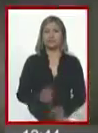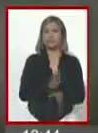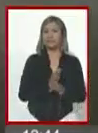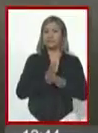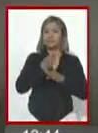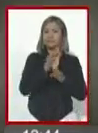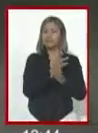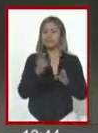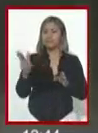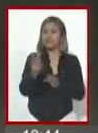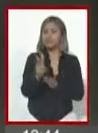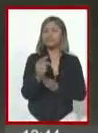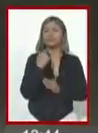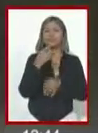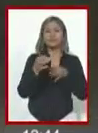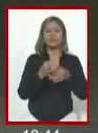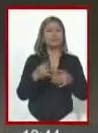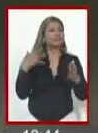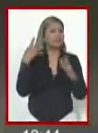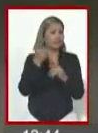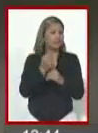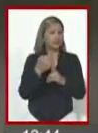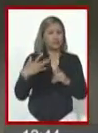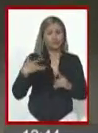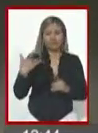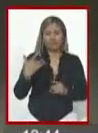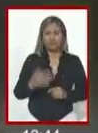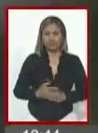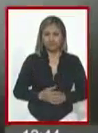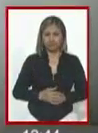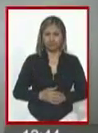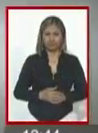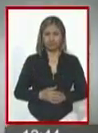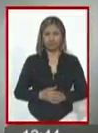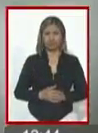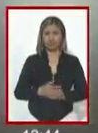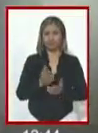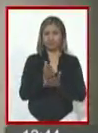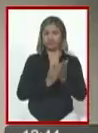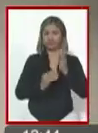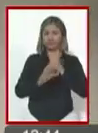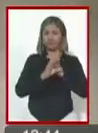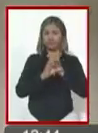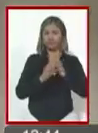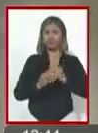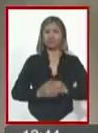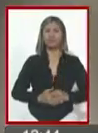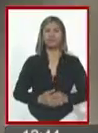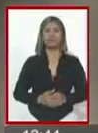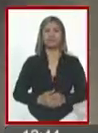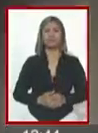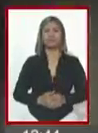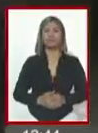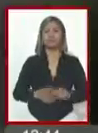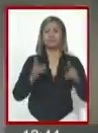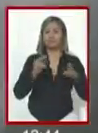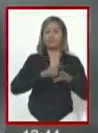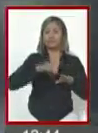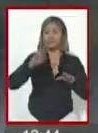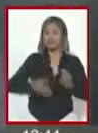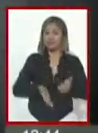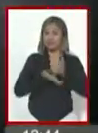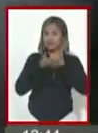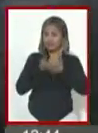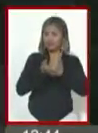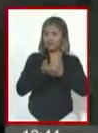camión. ¿Salió carril? Sí. ¿Debido al golpe? Sí. ¿Le dio esta parte del camión? Claro. Inmediatamente bajaron, le